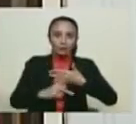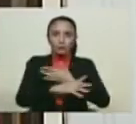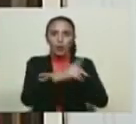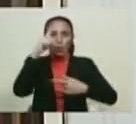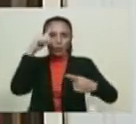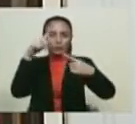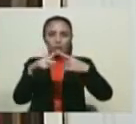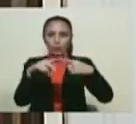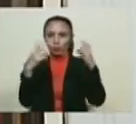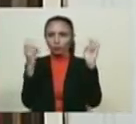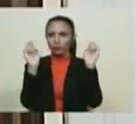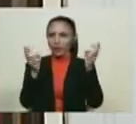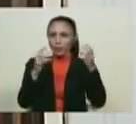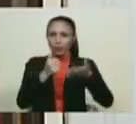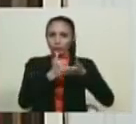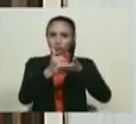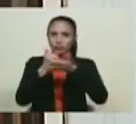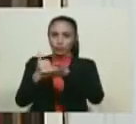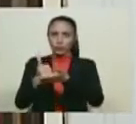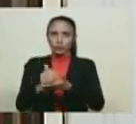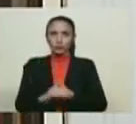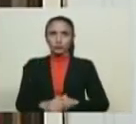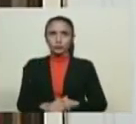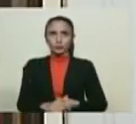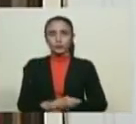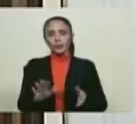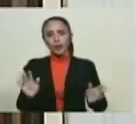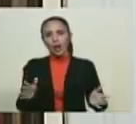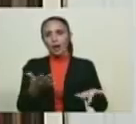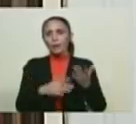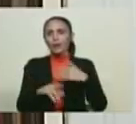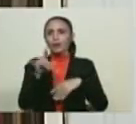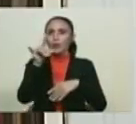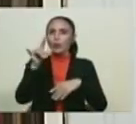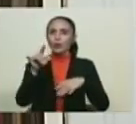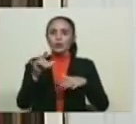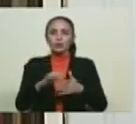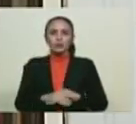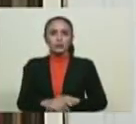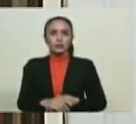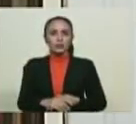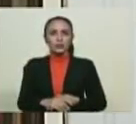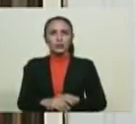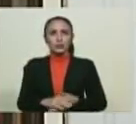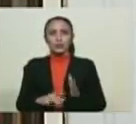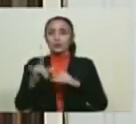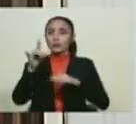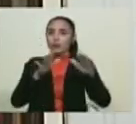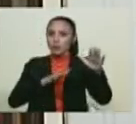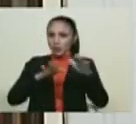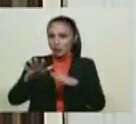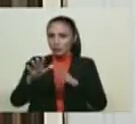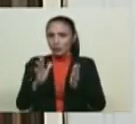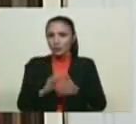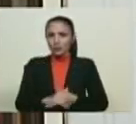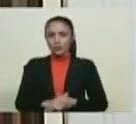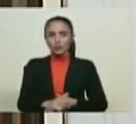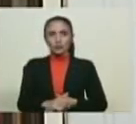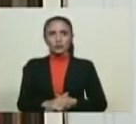hablamos y pudiéramos el próximo lunes, 15, cada 15, ¿verdad?